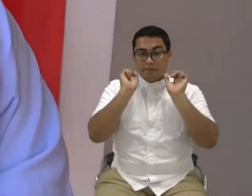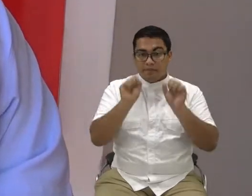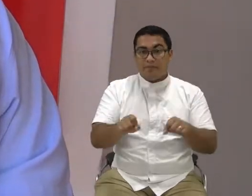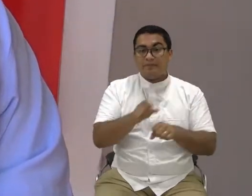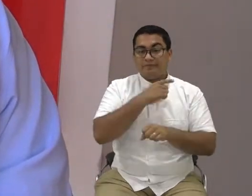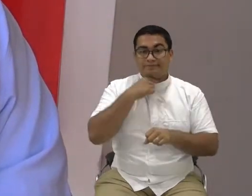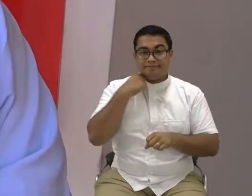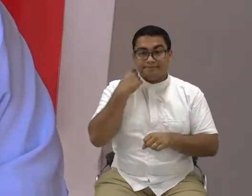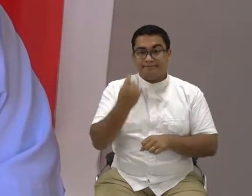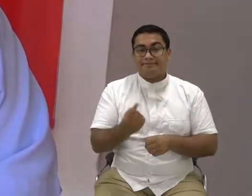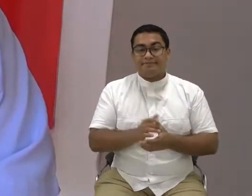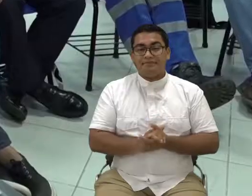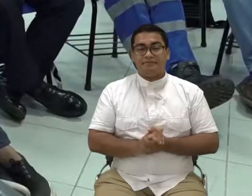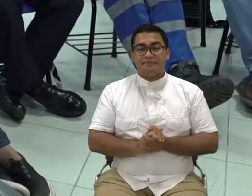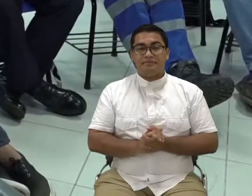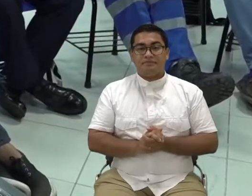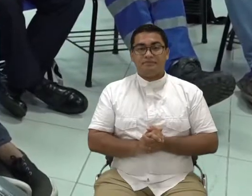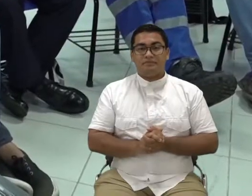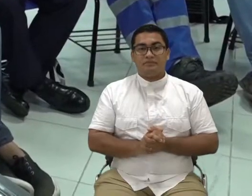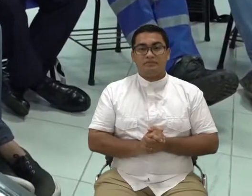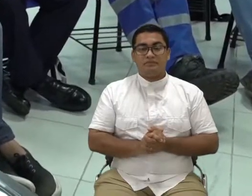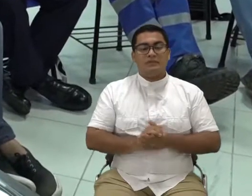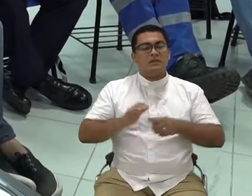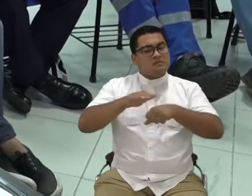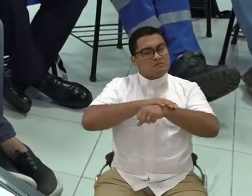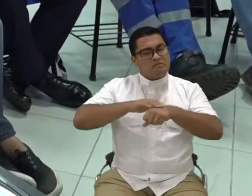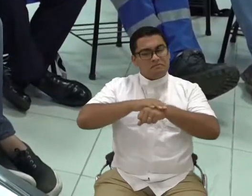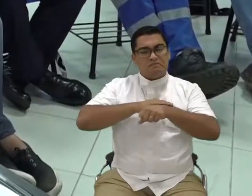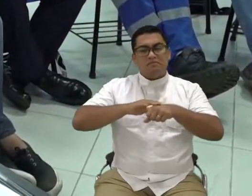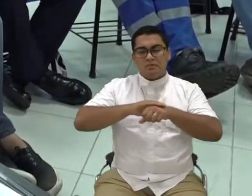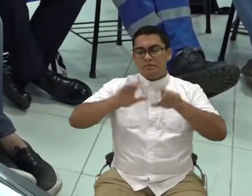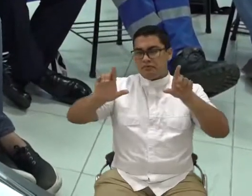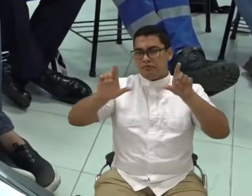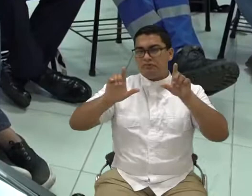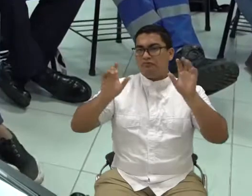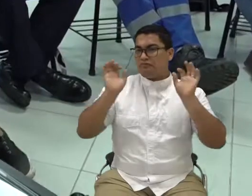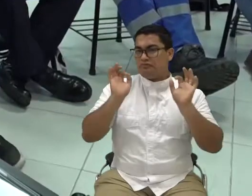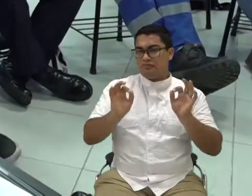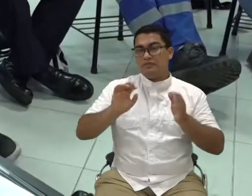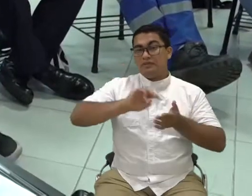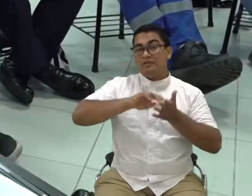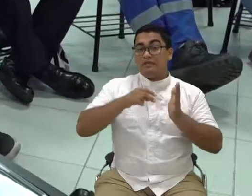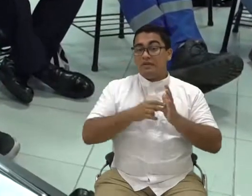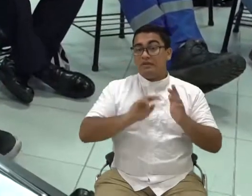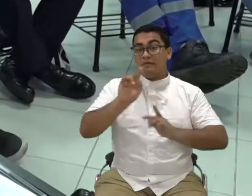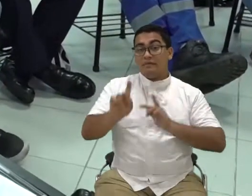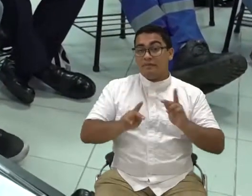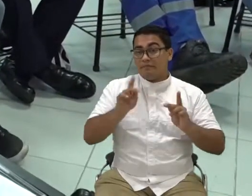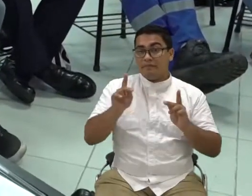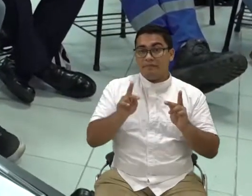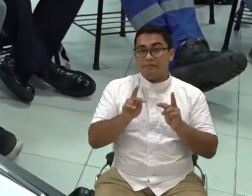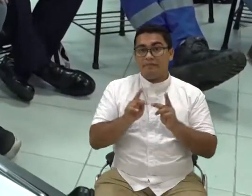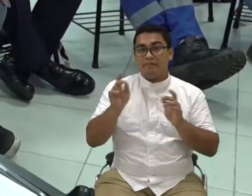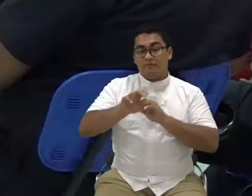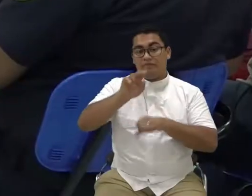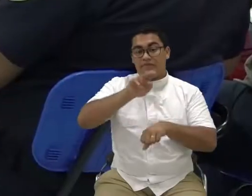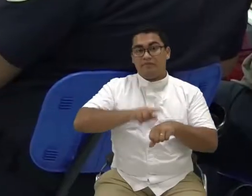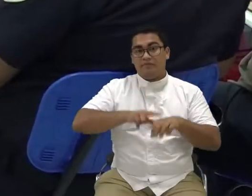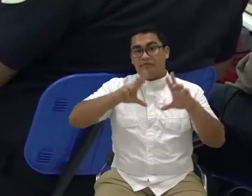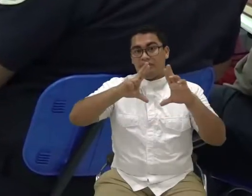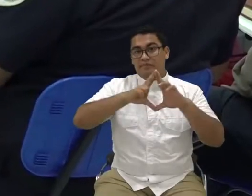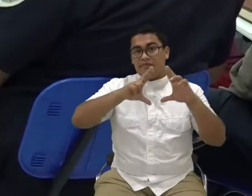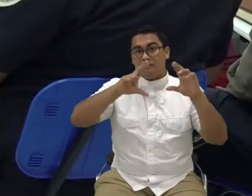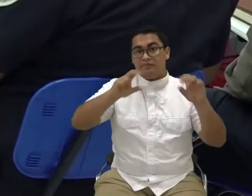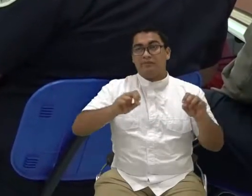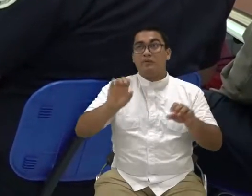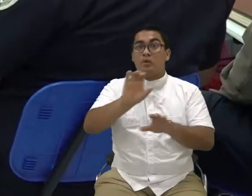la acreditación de este grupo. El contar con esta acreditación permitirá elevar los estándares de calidad, no solo a nivel nacional, sino también